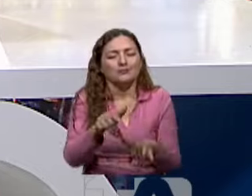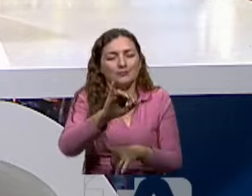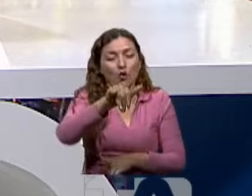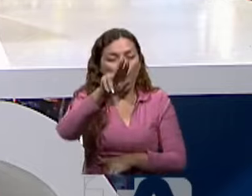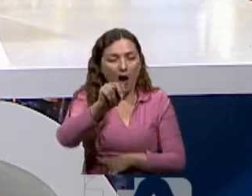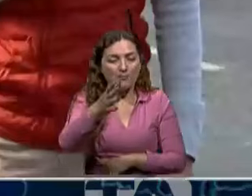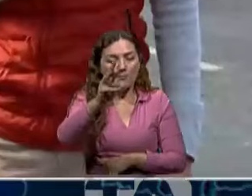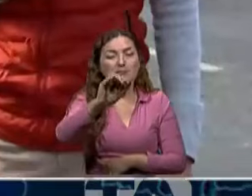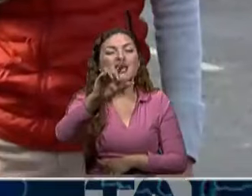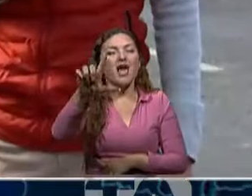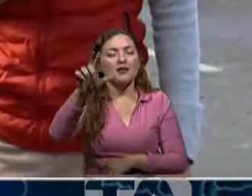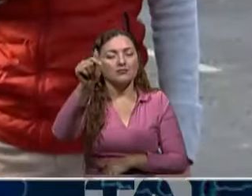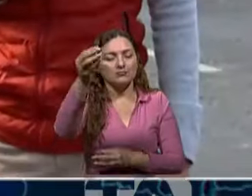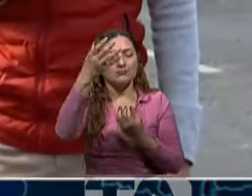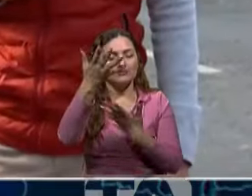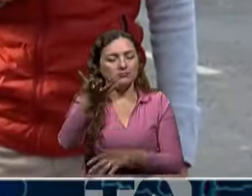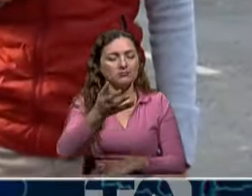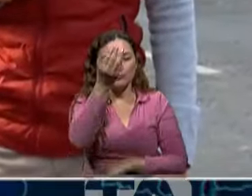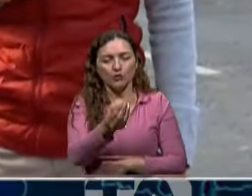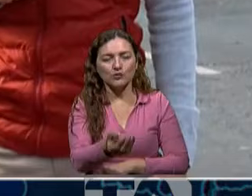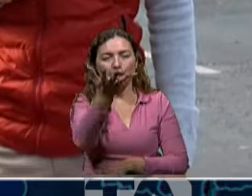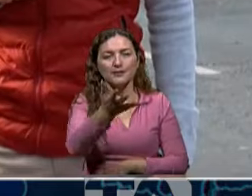tienes esa información. Buenos días.